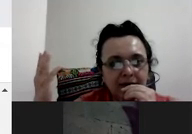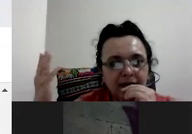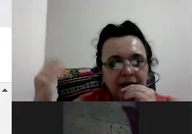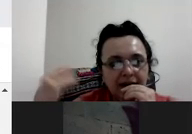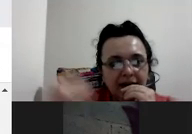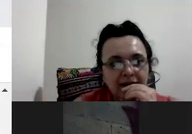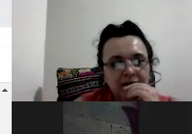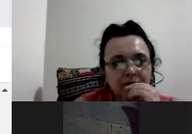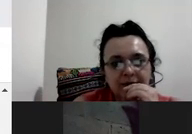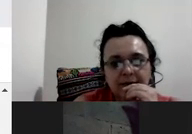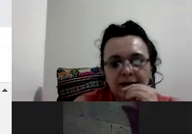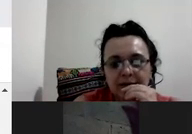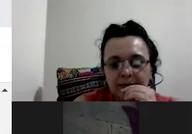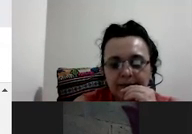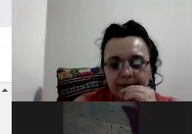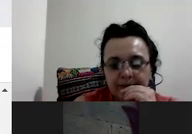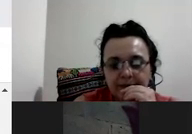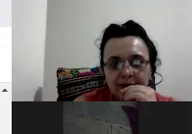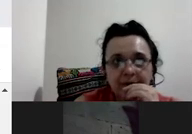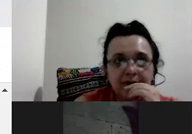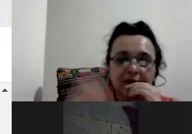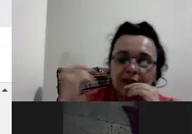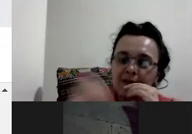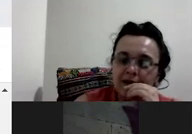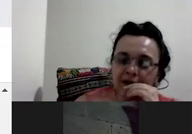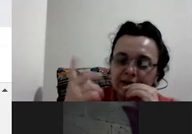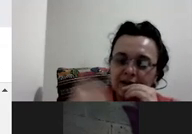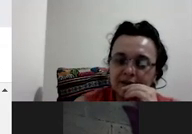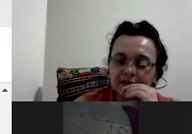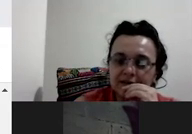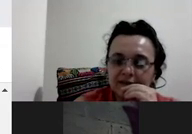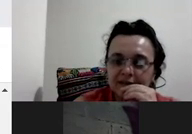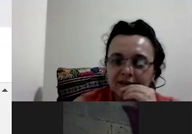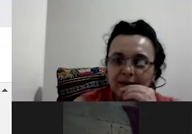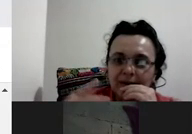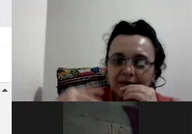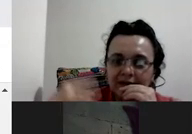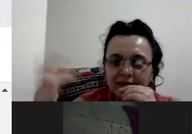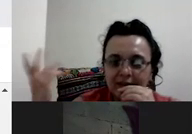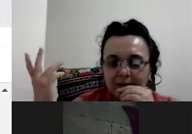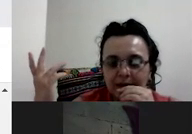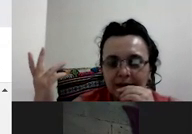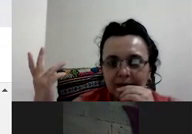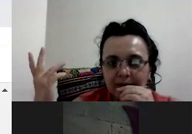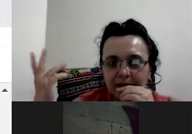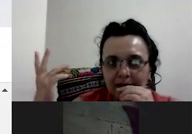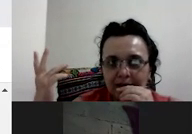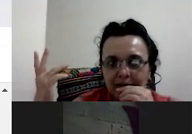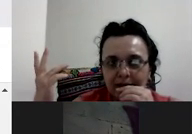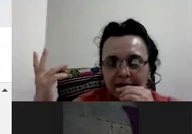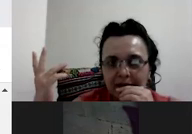invierno, en el sur es verano. Por eso es que emigran las aves. Cuando está haciendo